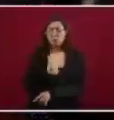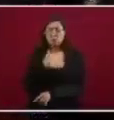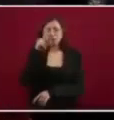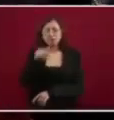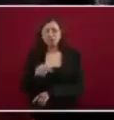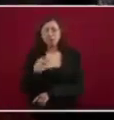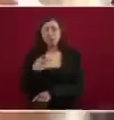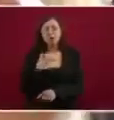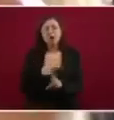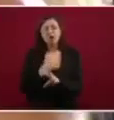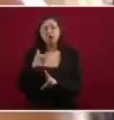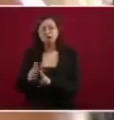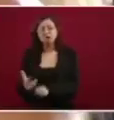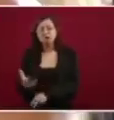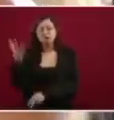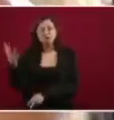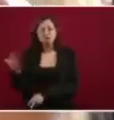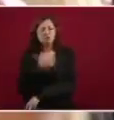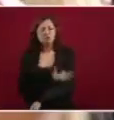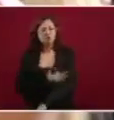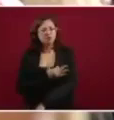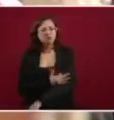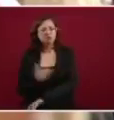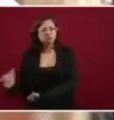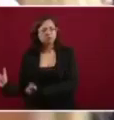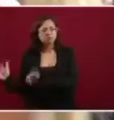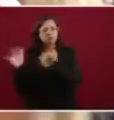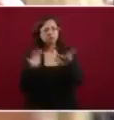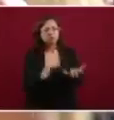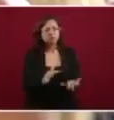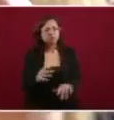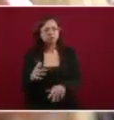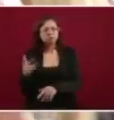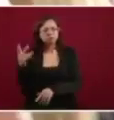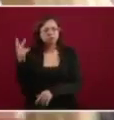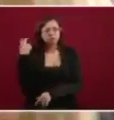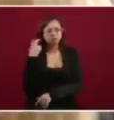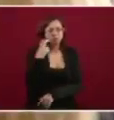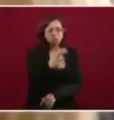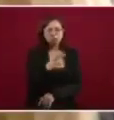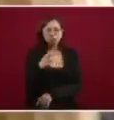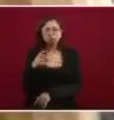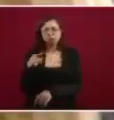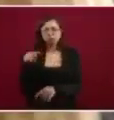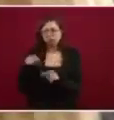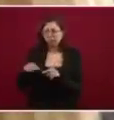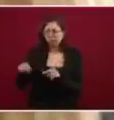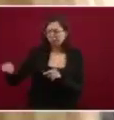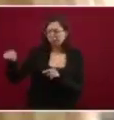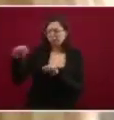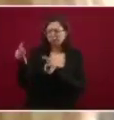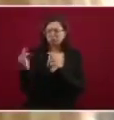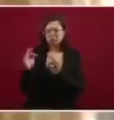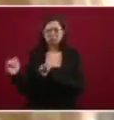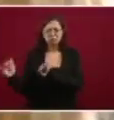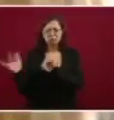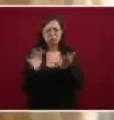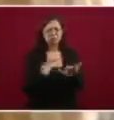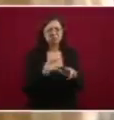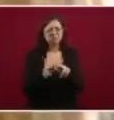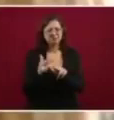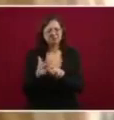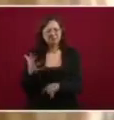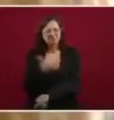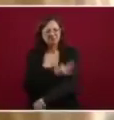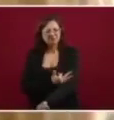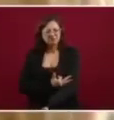salió elementos desde Agua Prieta, Jano, Zaragoza, Moctezuma para dirigirse a la